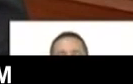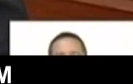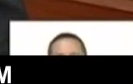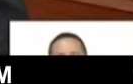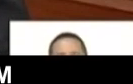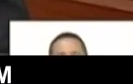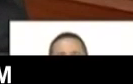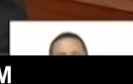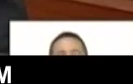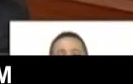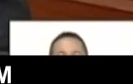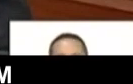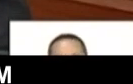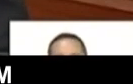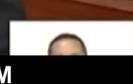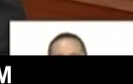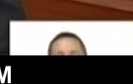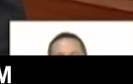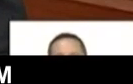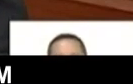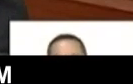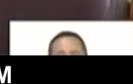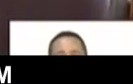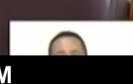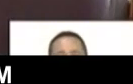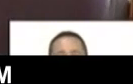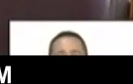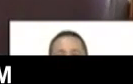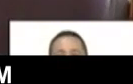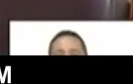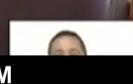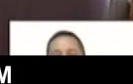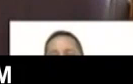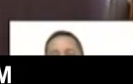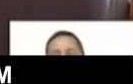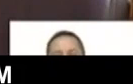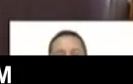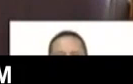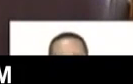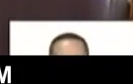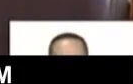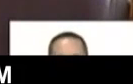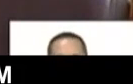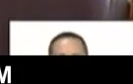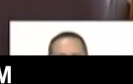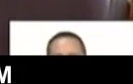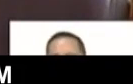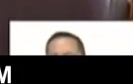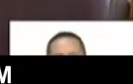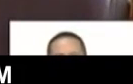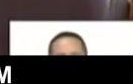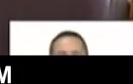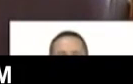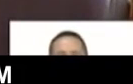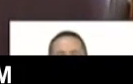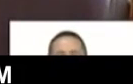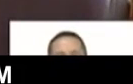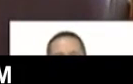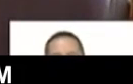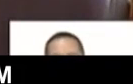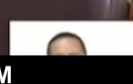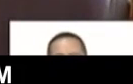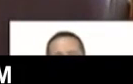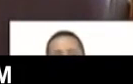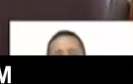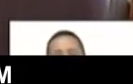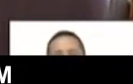ver, ayúdeme usted a leer la situación porque conversábamos con el congresista José Núñez, vicepresidente de la Comisión de Economía y él lo que nos ha explicado a lo largo,